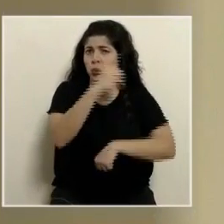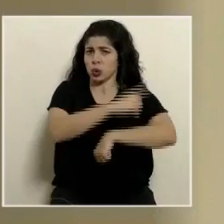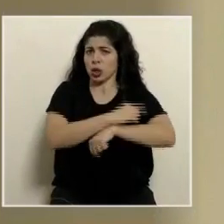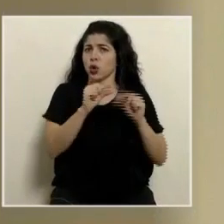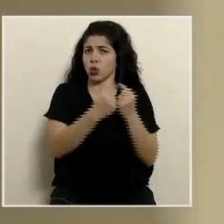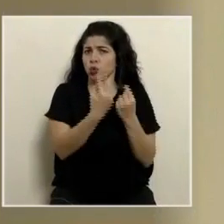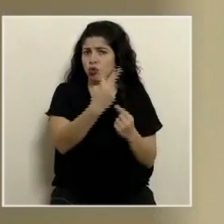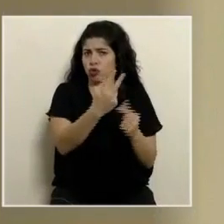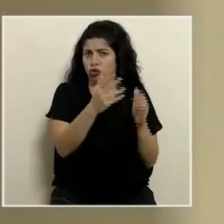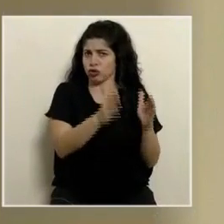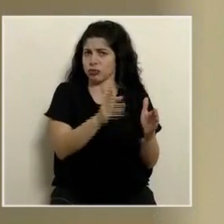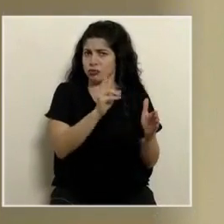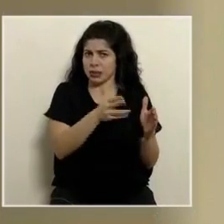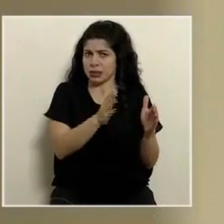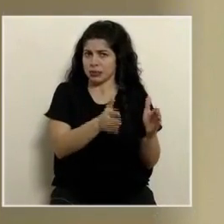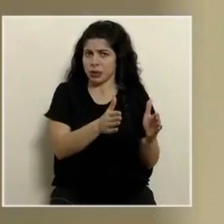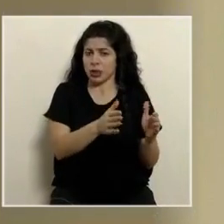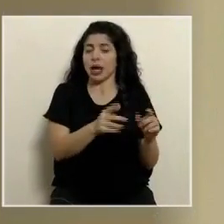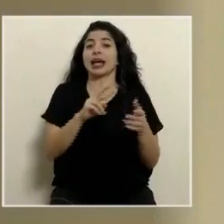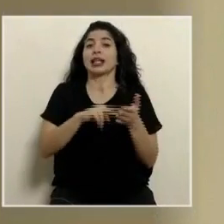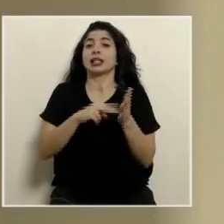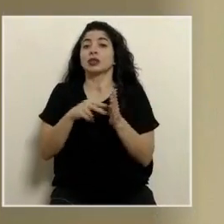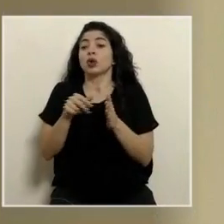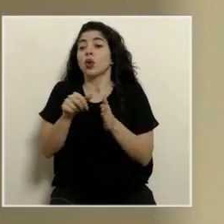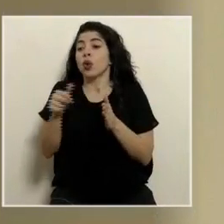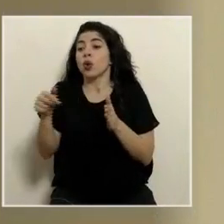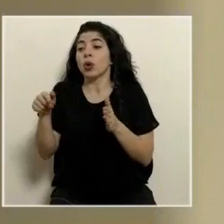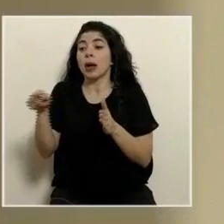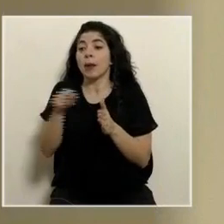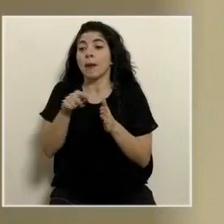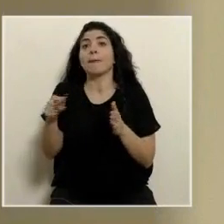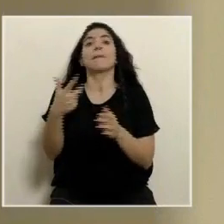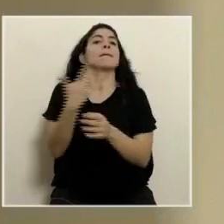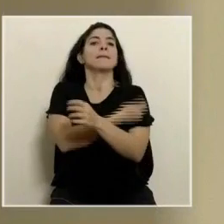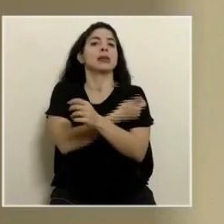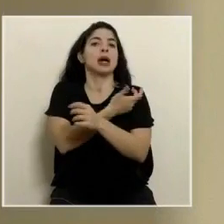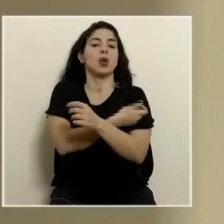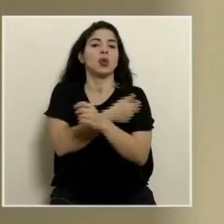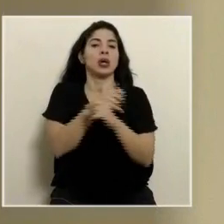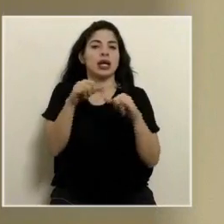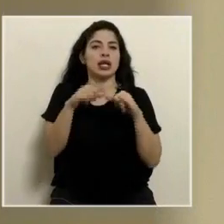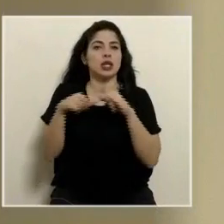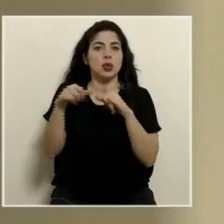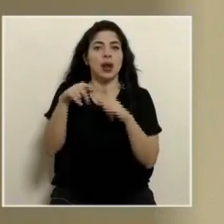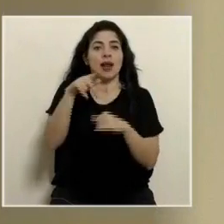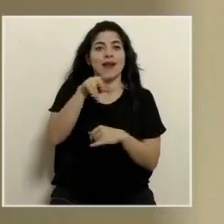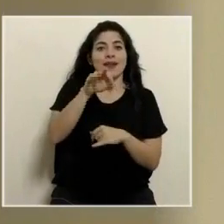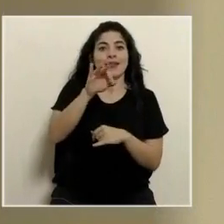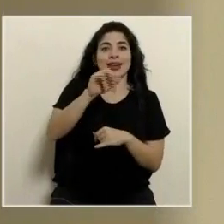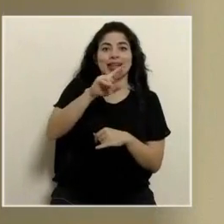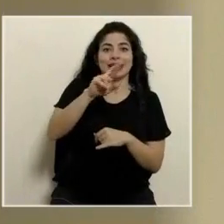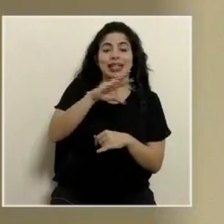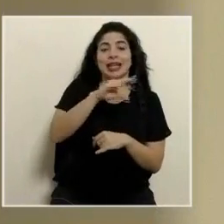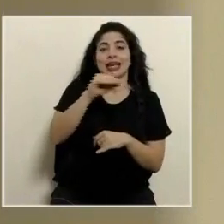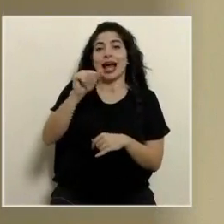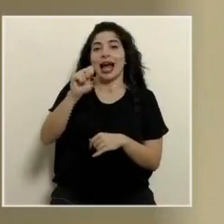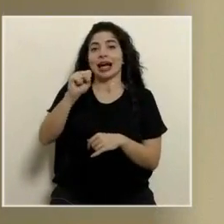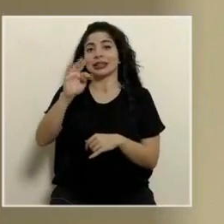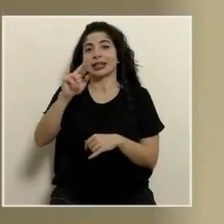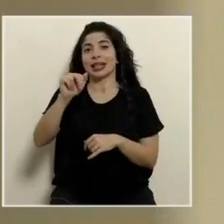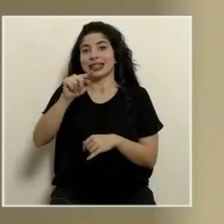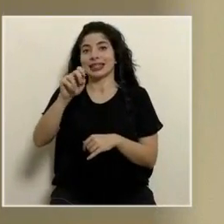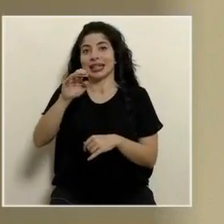separación. Y de esta forma se iguala la distancia de vacuna entre lo que es Pfizer y AstraZeneca, que están